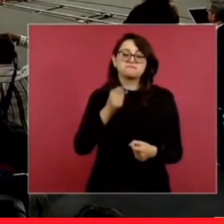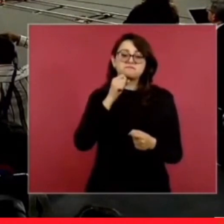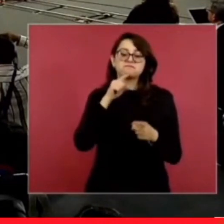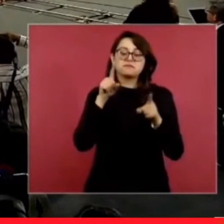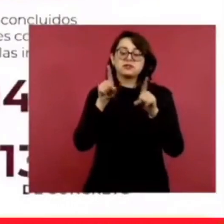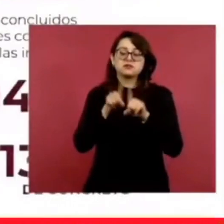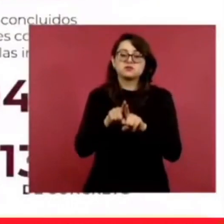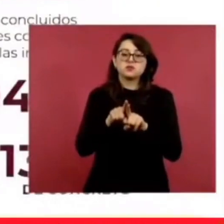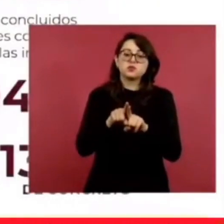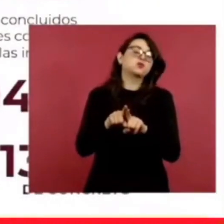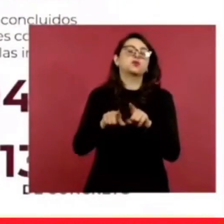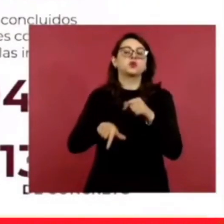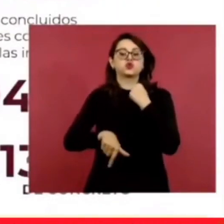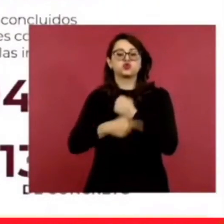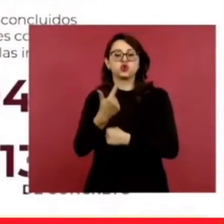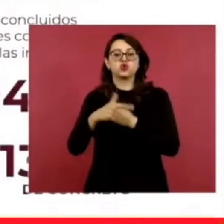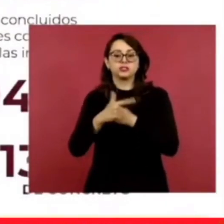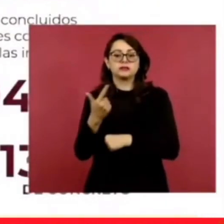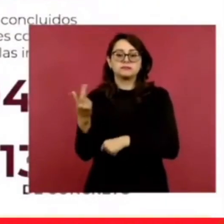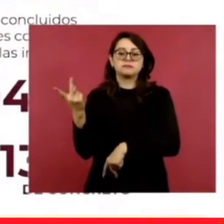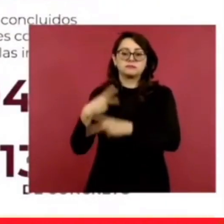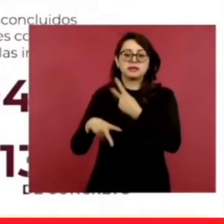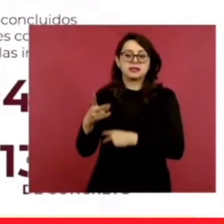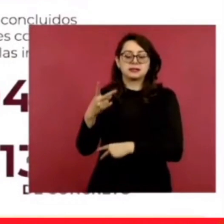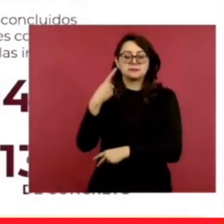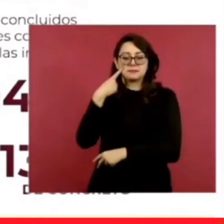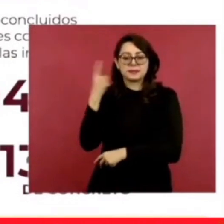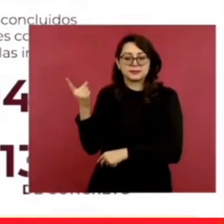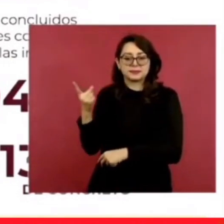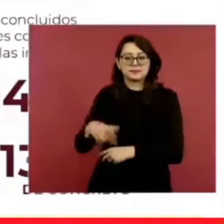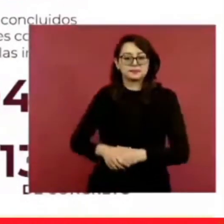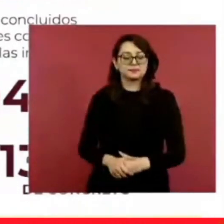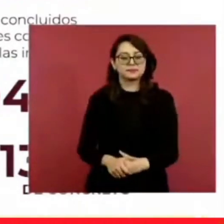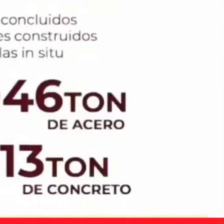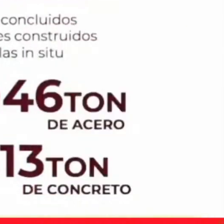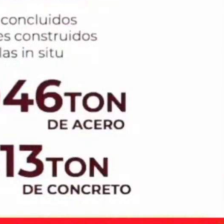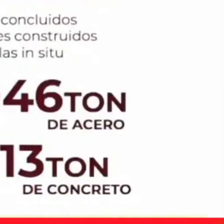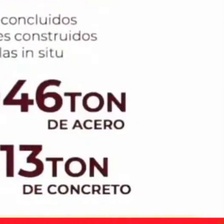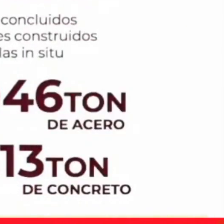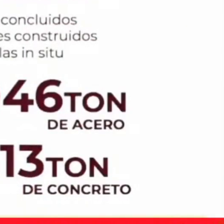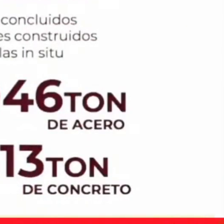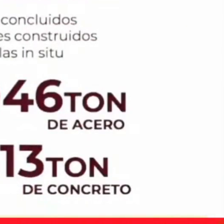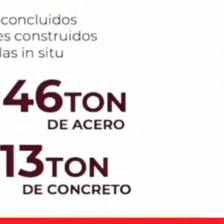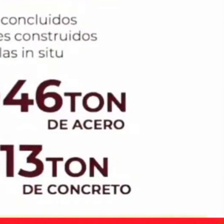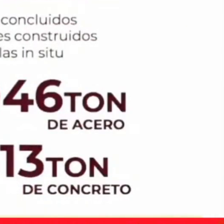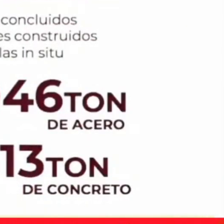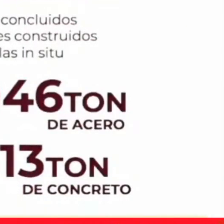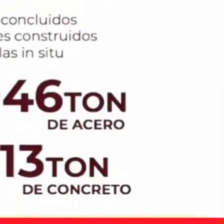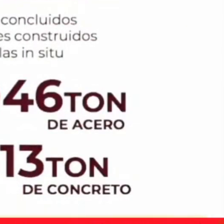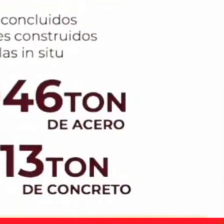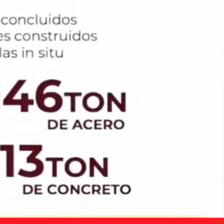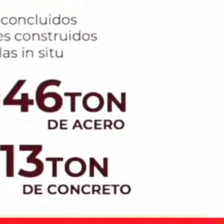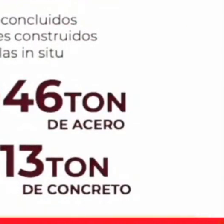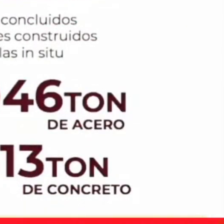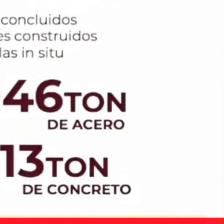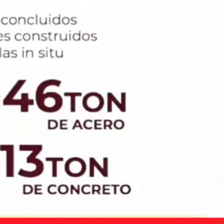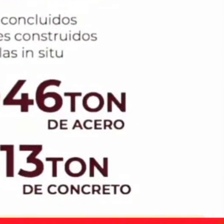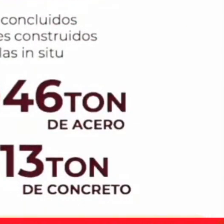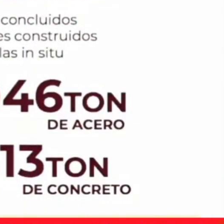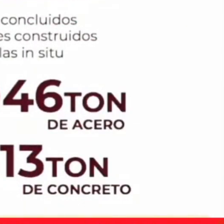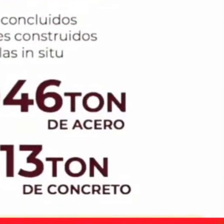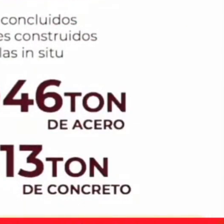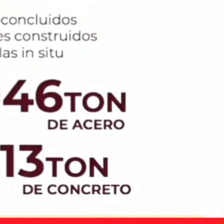plantilla 12, de su plantilla de caso, para podernos rellenar con los trabajadores colaboradores